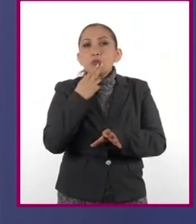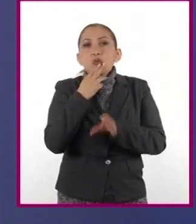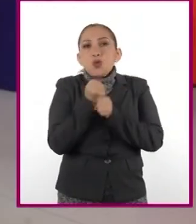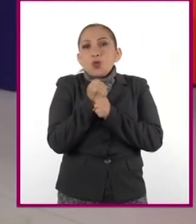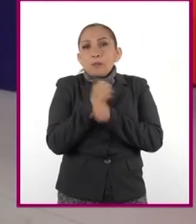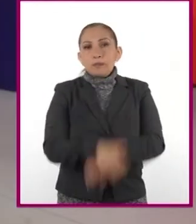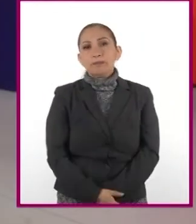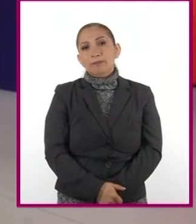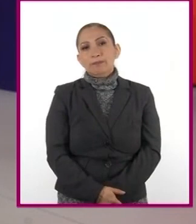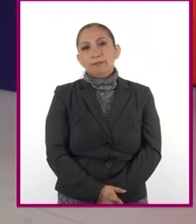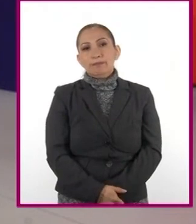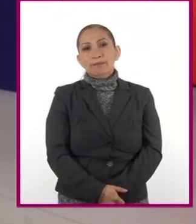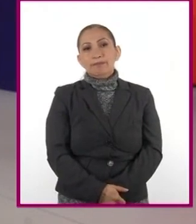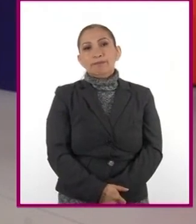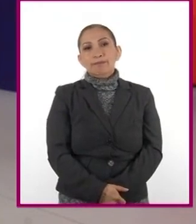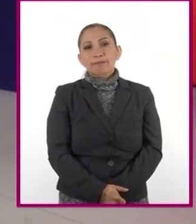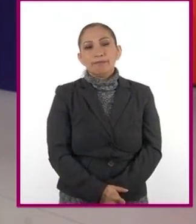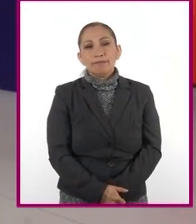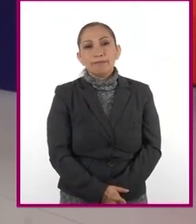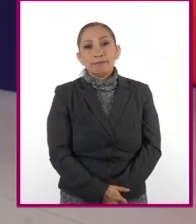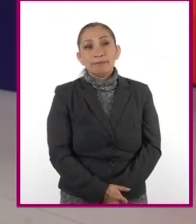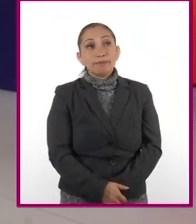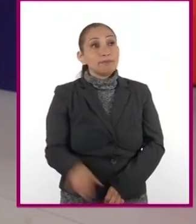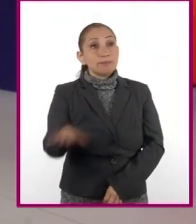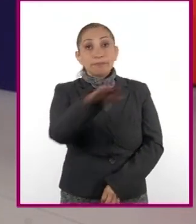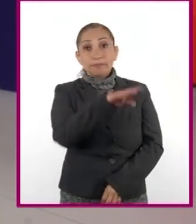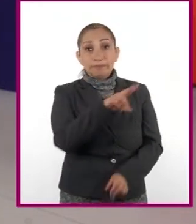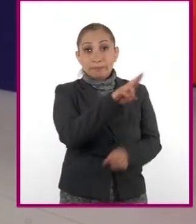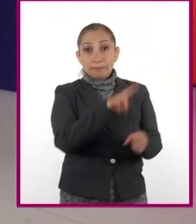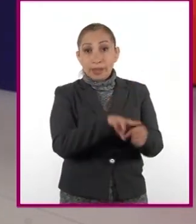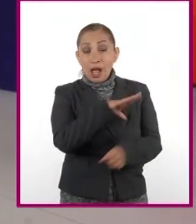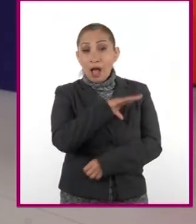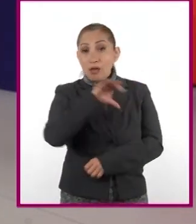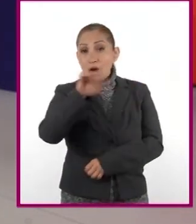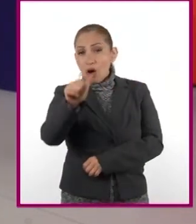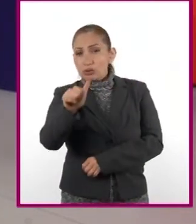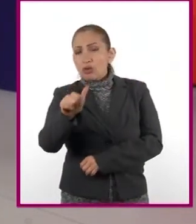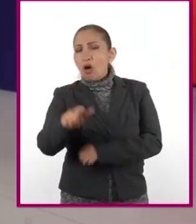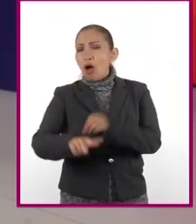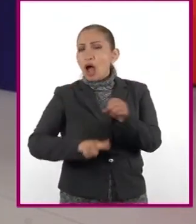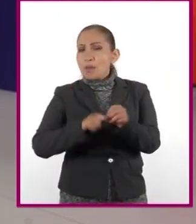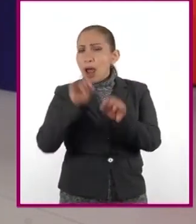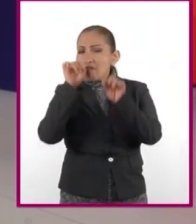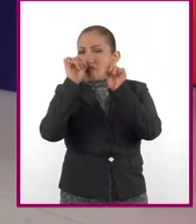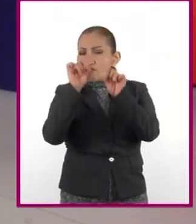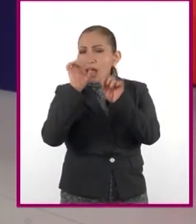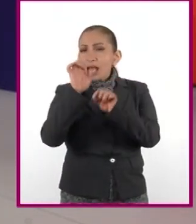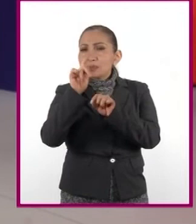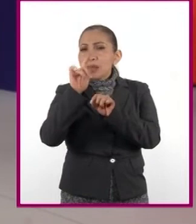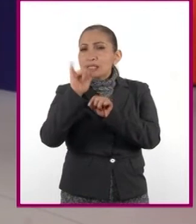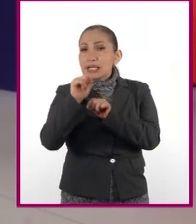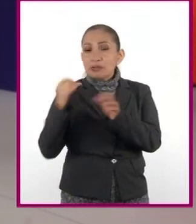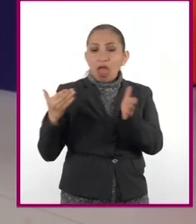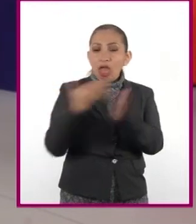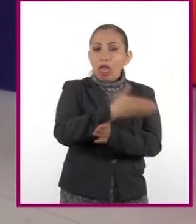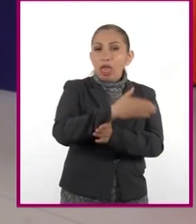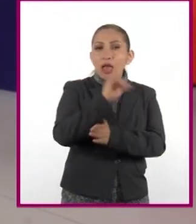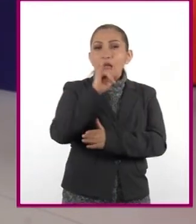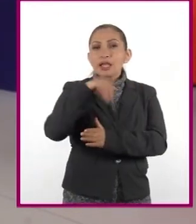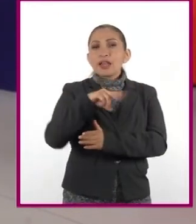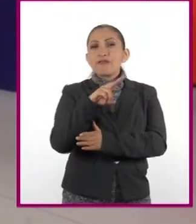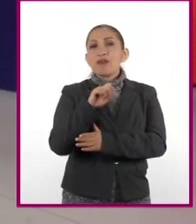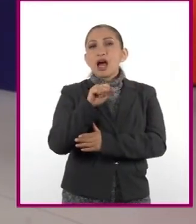clave. En la naturaleza existen otros organismos llamados especies invasoras,